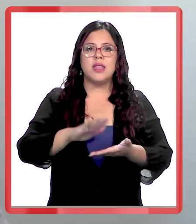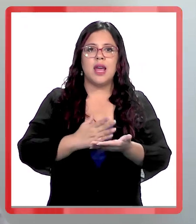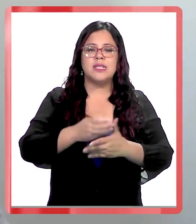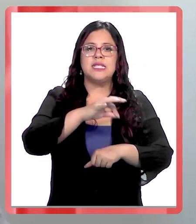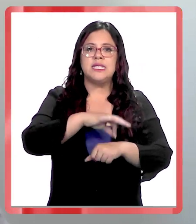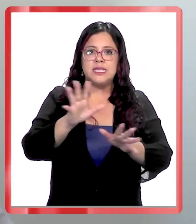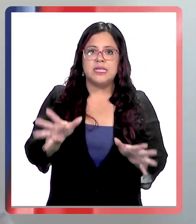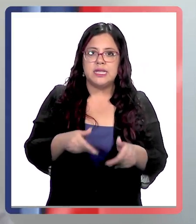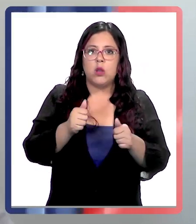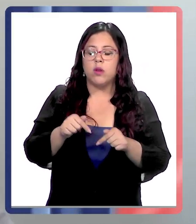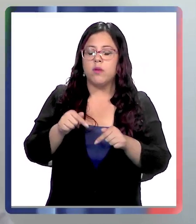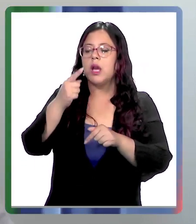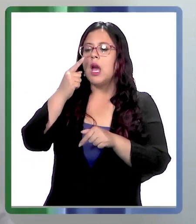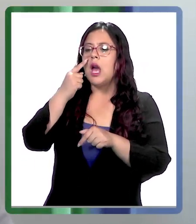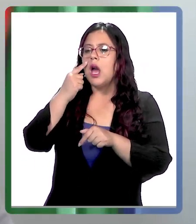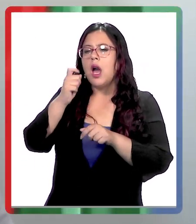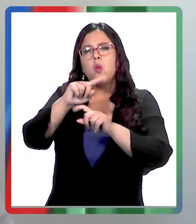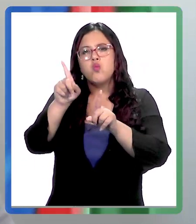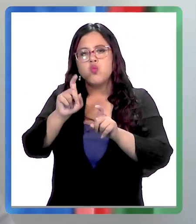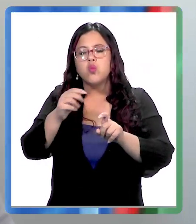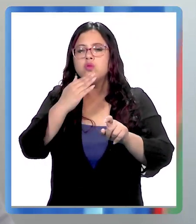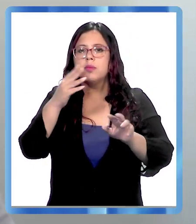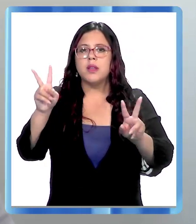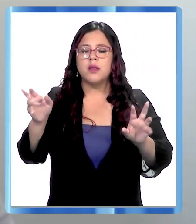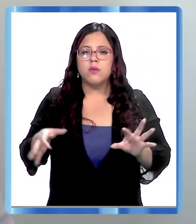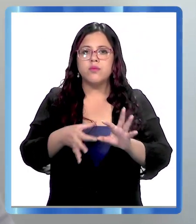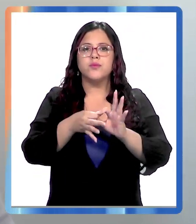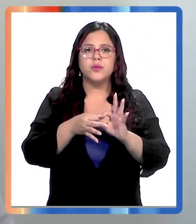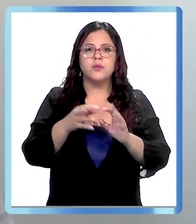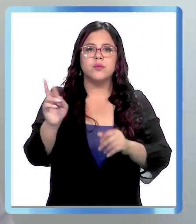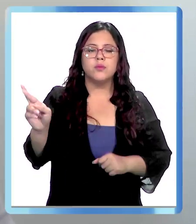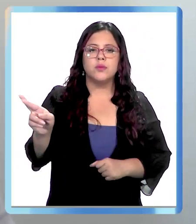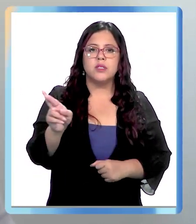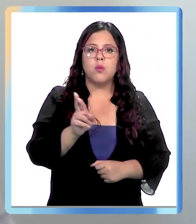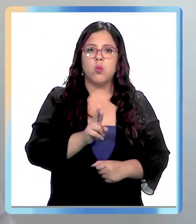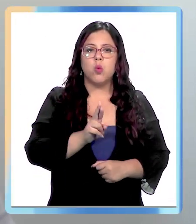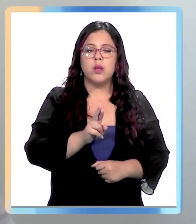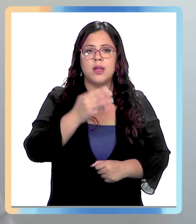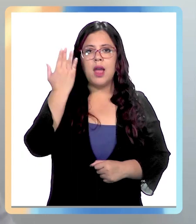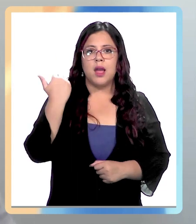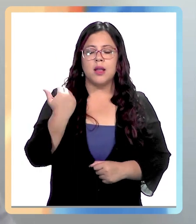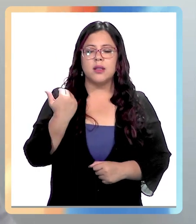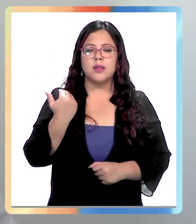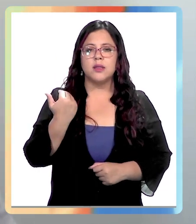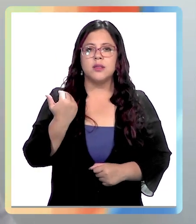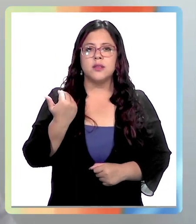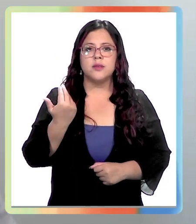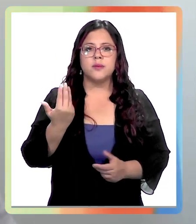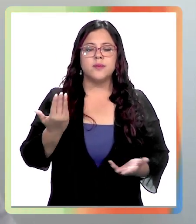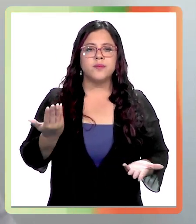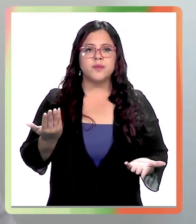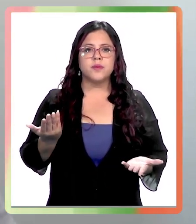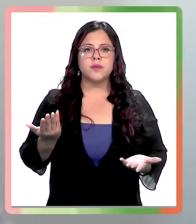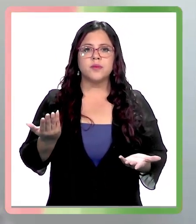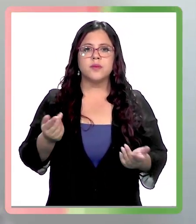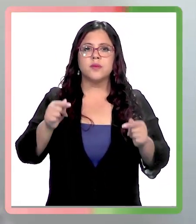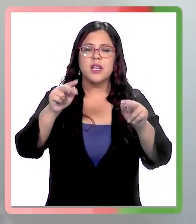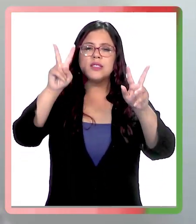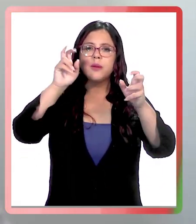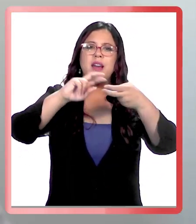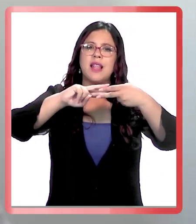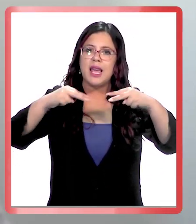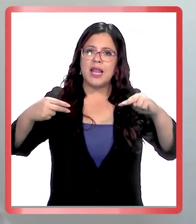la dieta, aumentar el consumo de líquidos no alcohólicos en la dieta y evitar el sedentarismo,